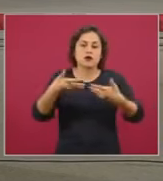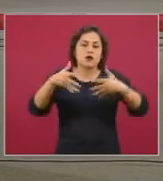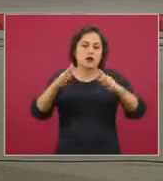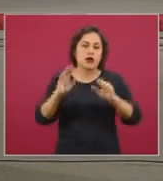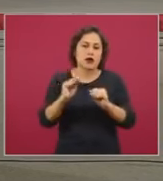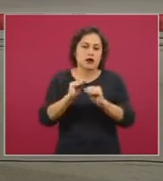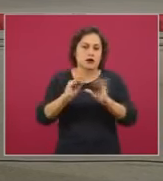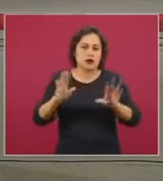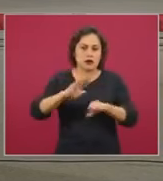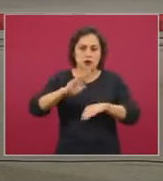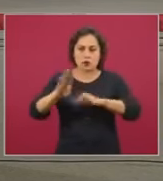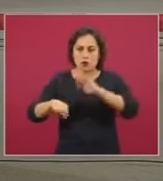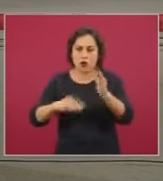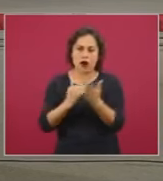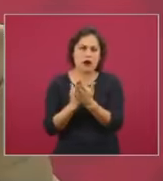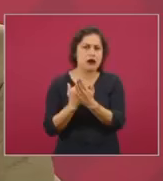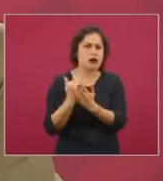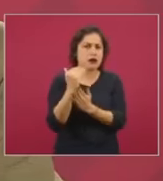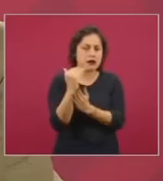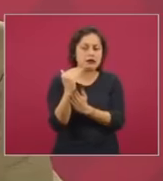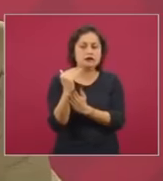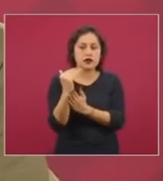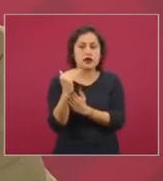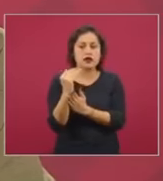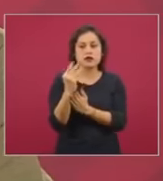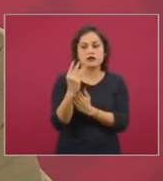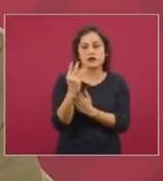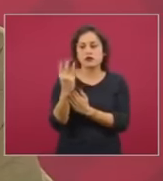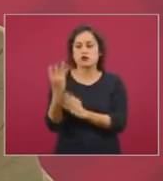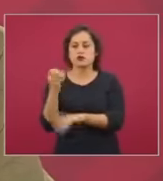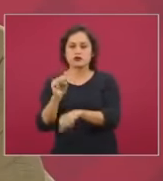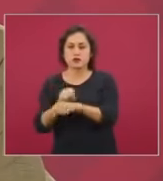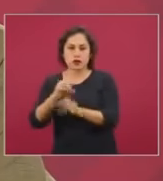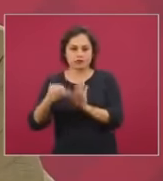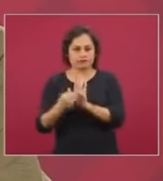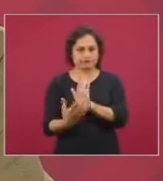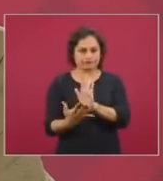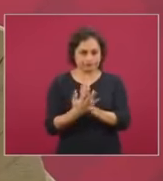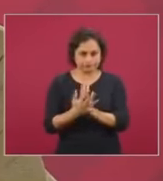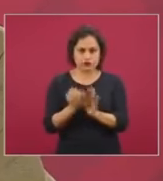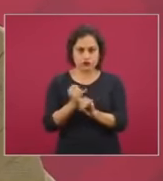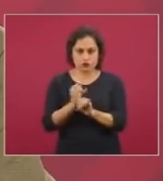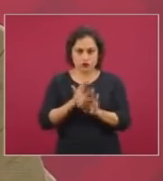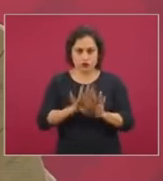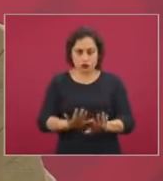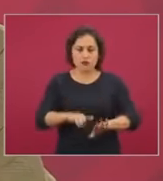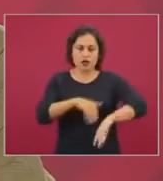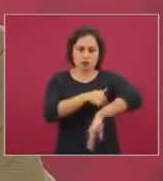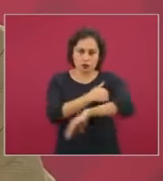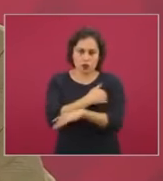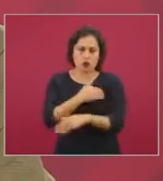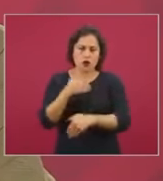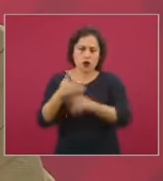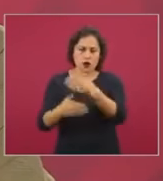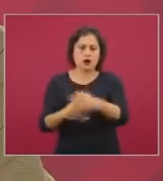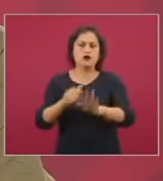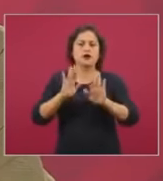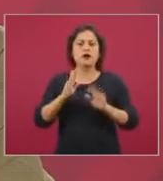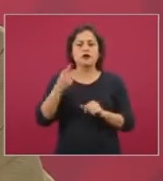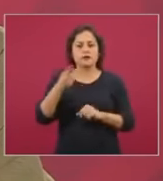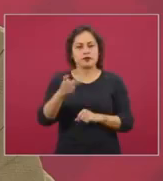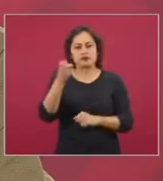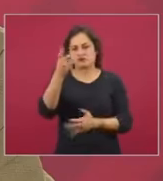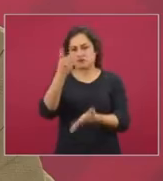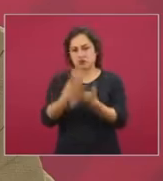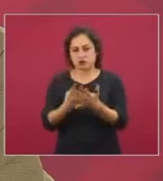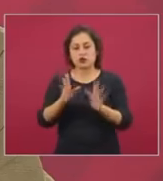vez 3, 4 semanas de exceso y se cuantifican, ¿no? Pero en general esos son los últimos momentos. Digo, el análisis de